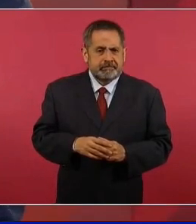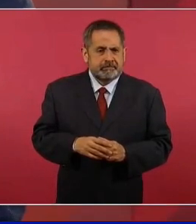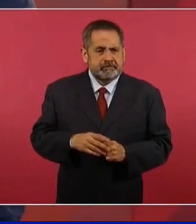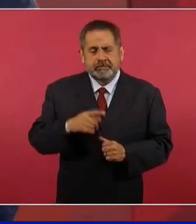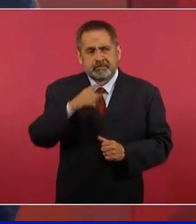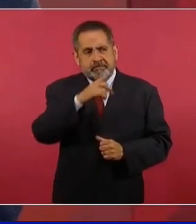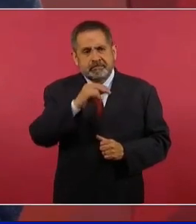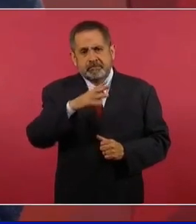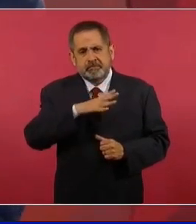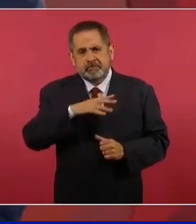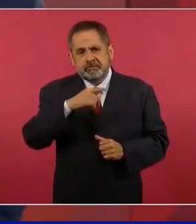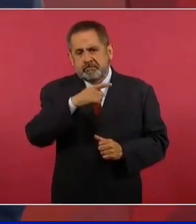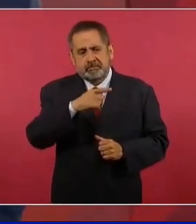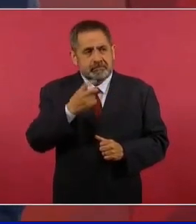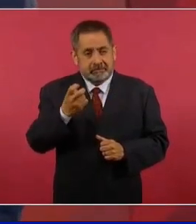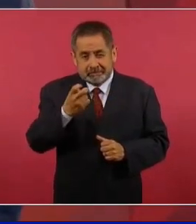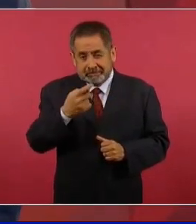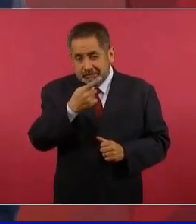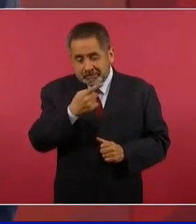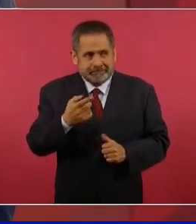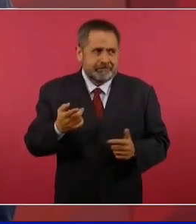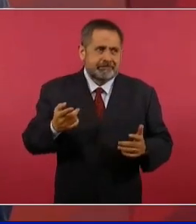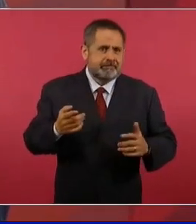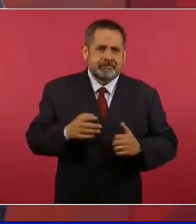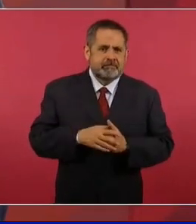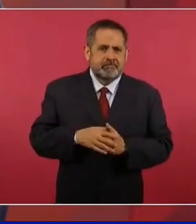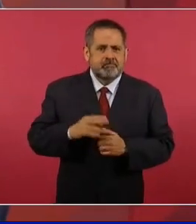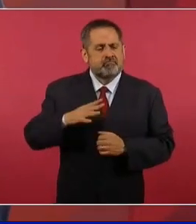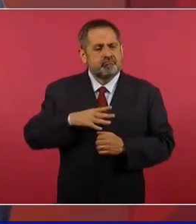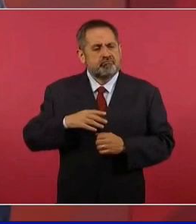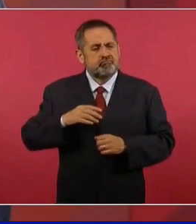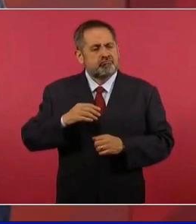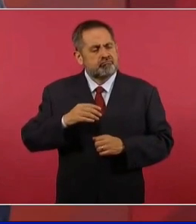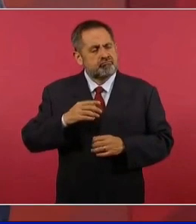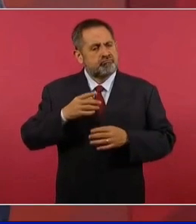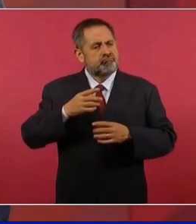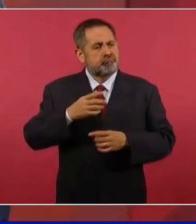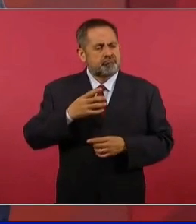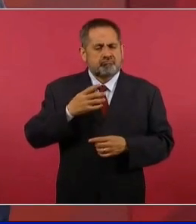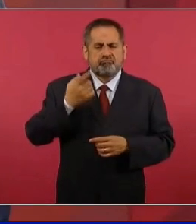tiene, actuando así, autoridad moral,